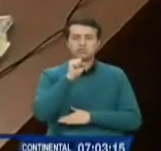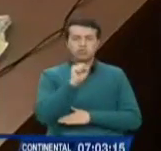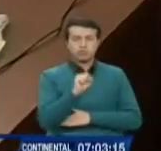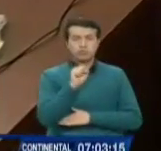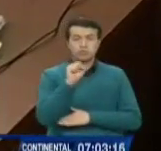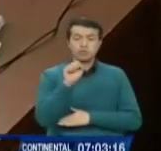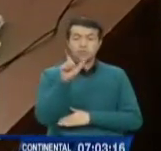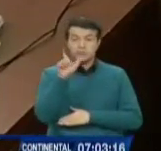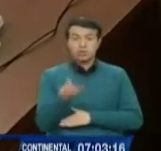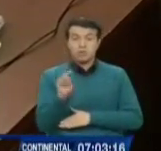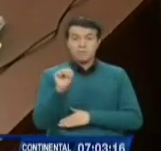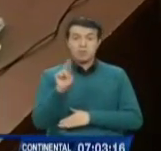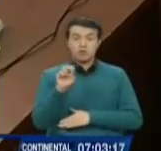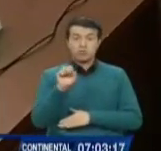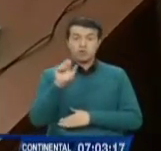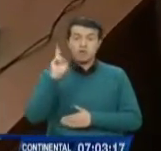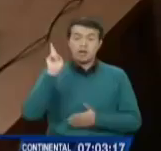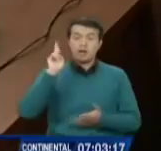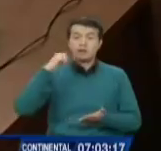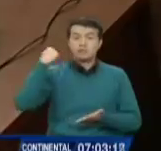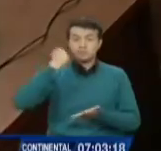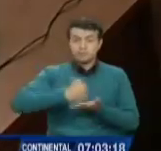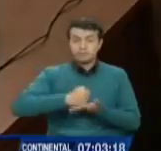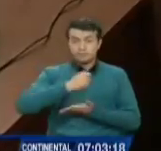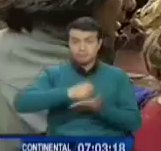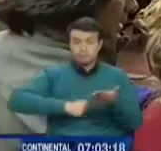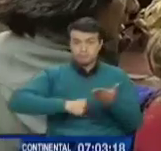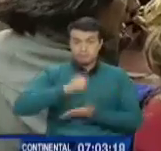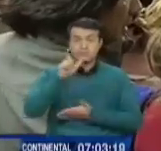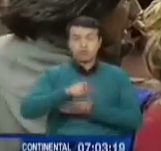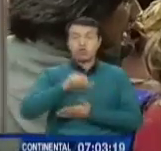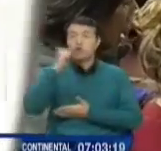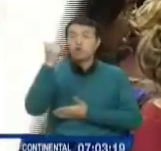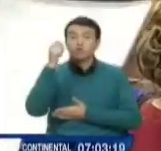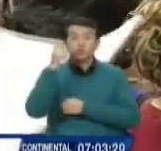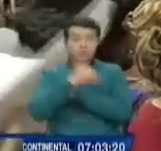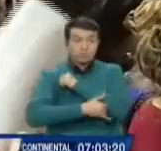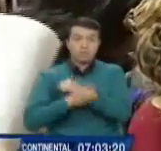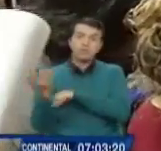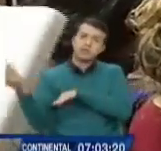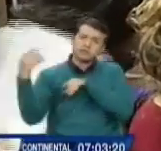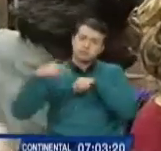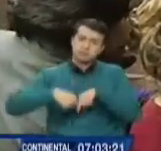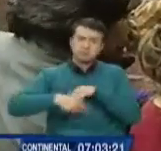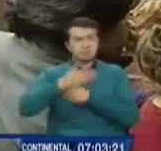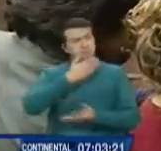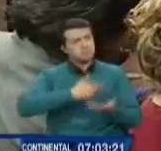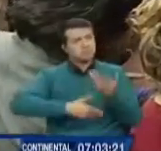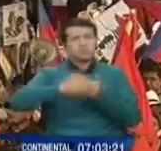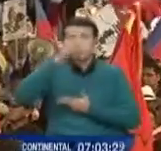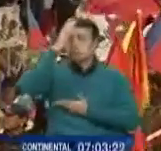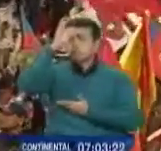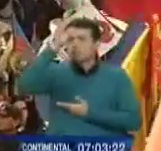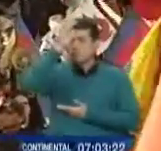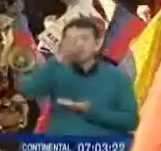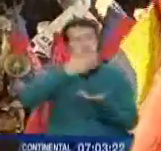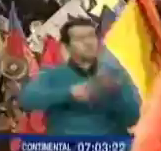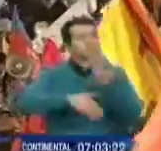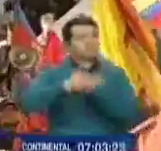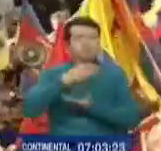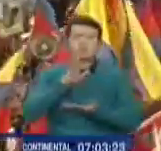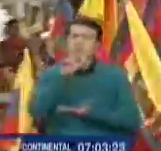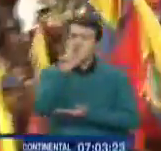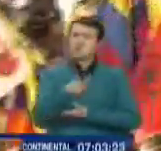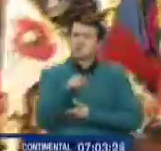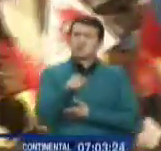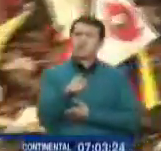Manuela Pic tenía una visa que se le otorga a aquellas personas extranjeras para que realicen un intercambio cultural. Sin embargo, ella